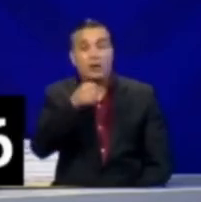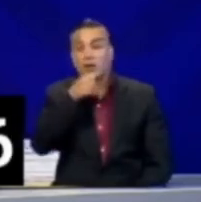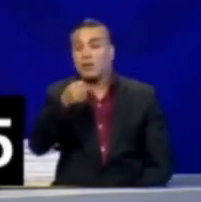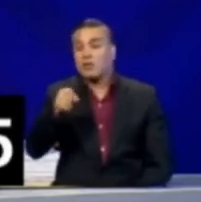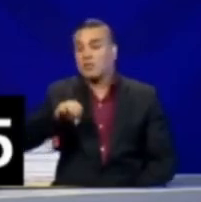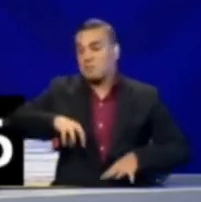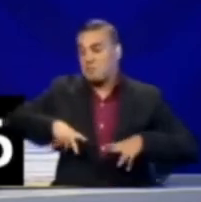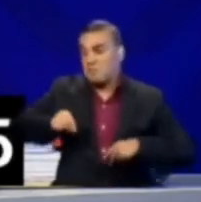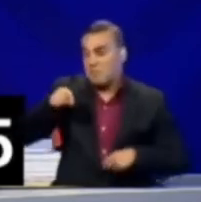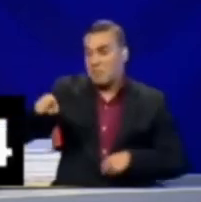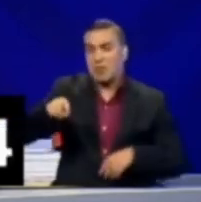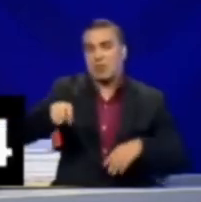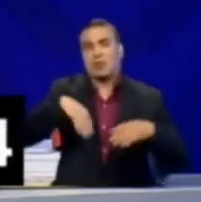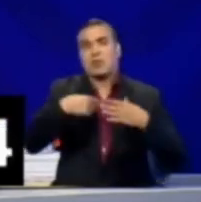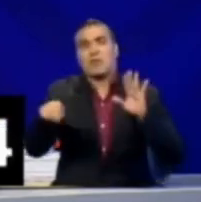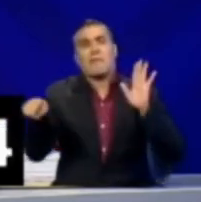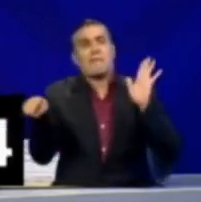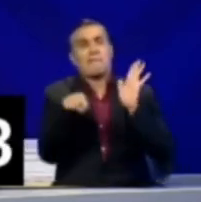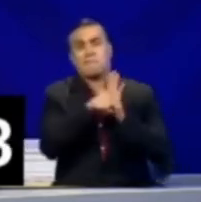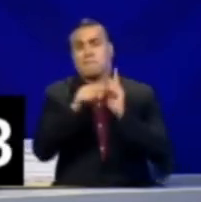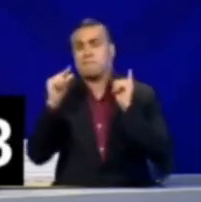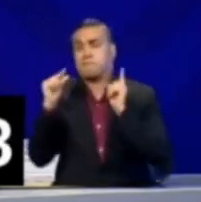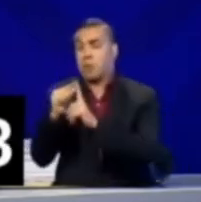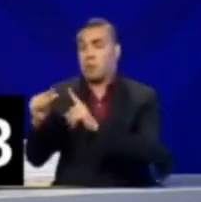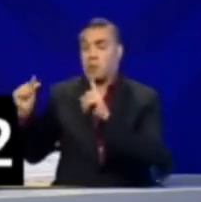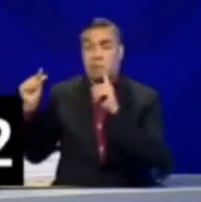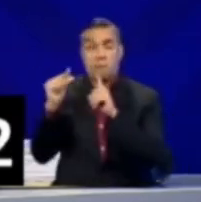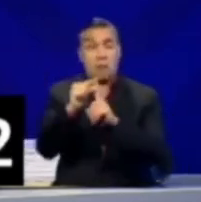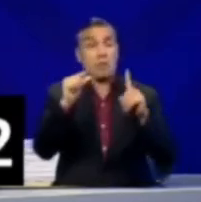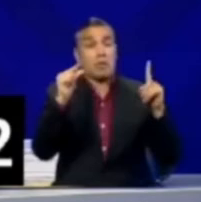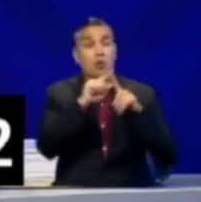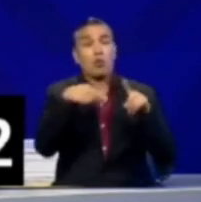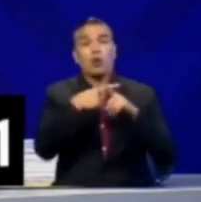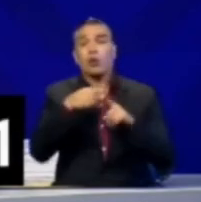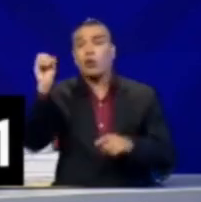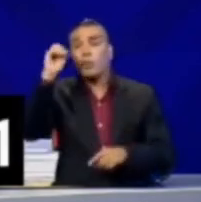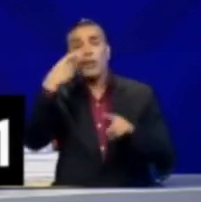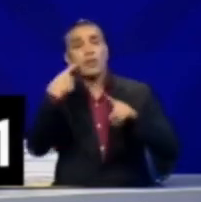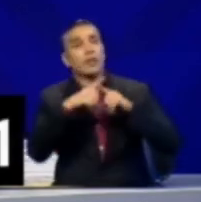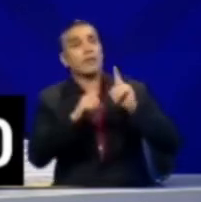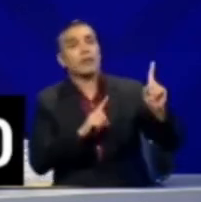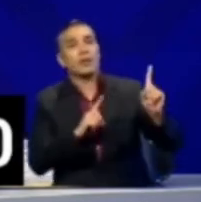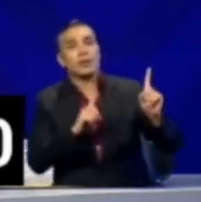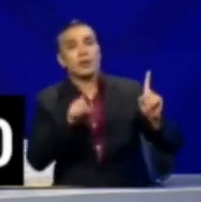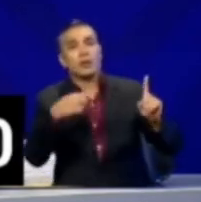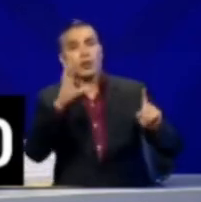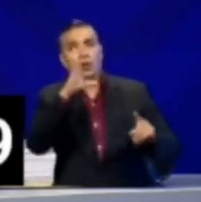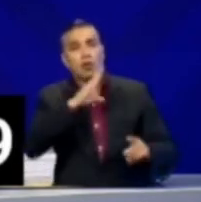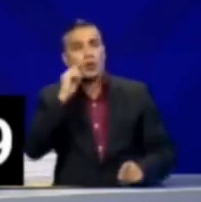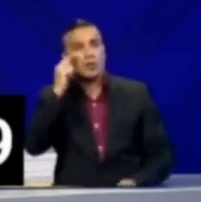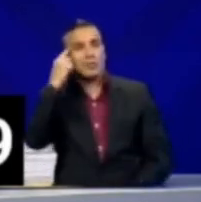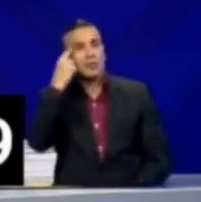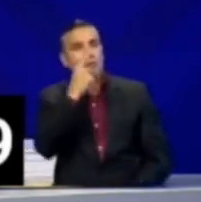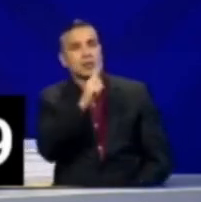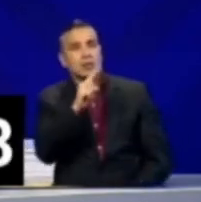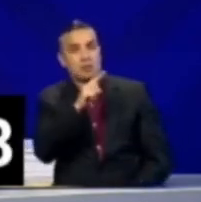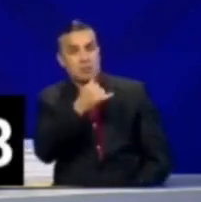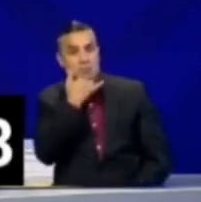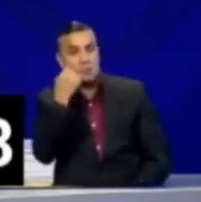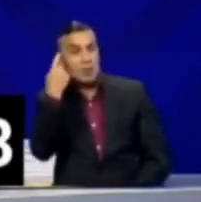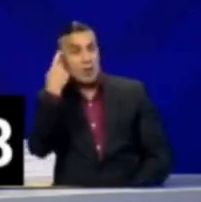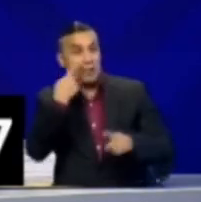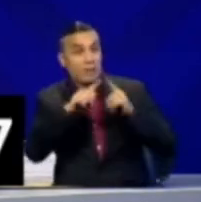periodista corrupto, insultando a cada quien que piensa distinto al presidente de la República. Vamos